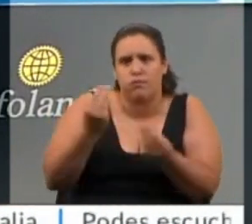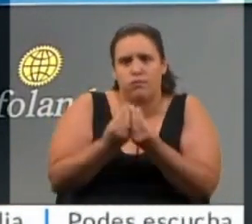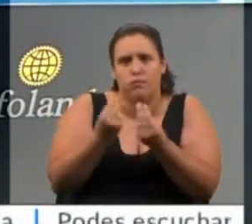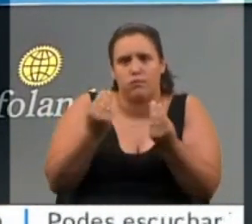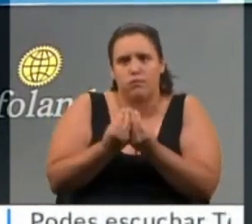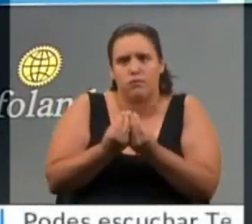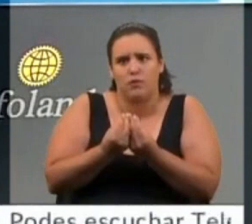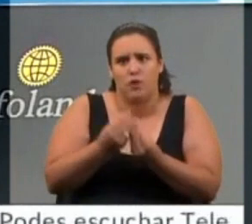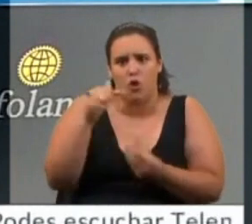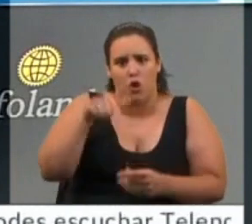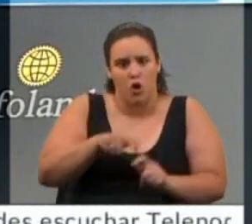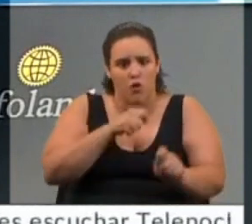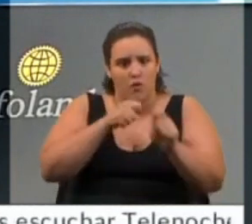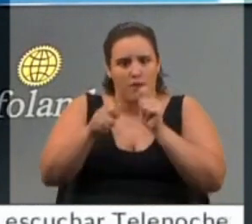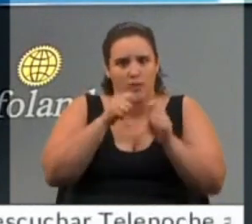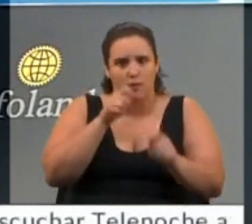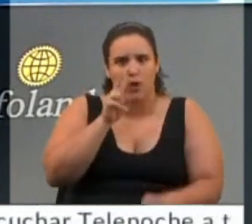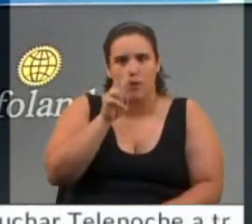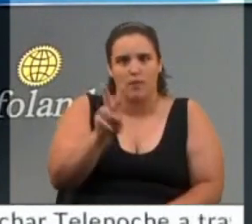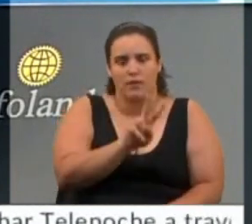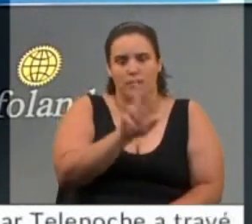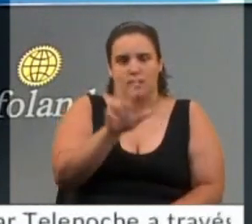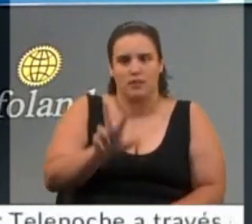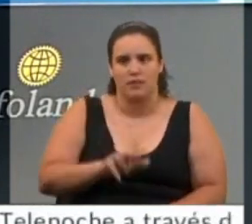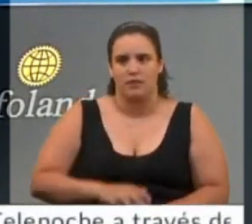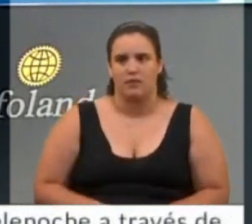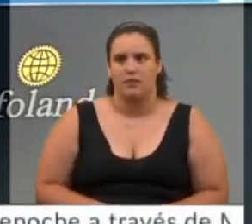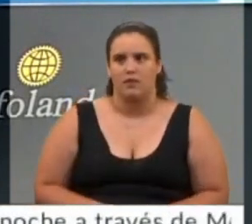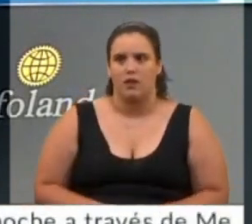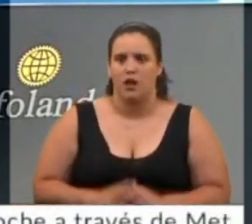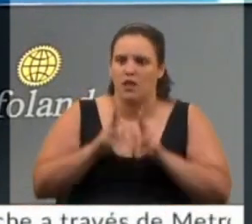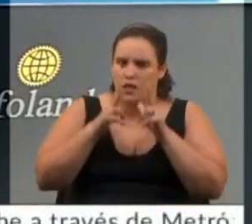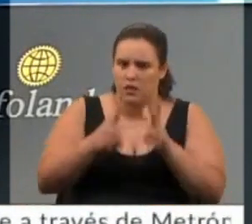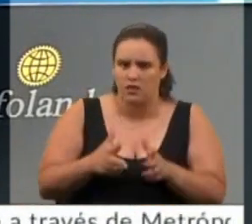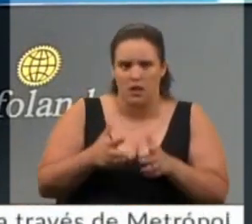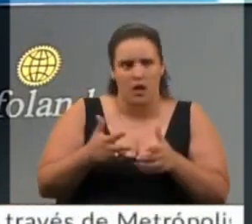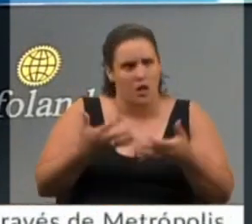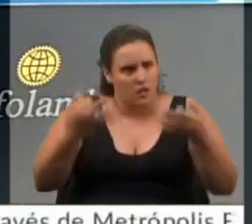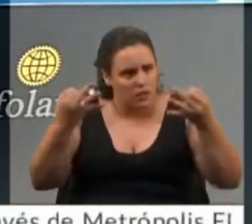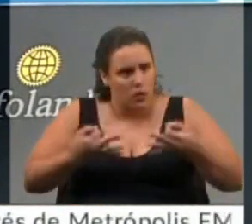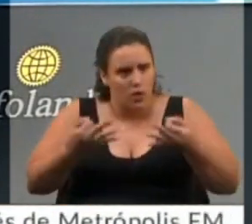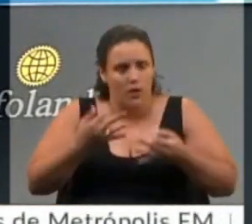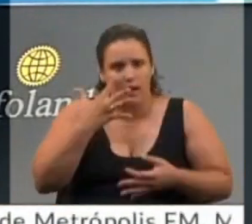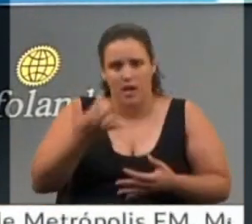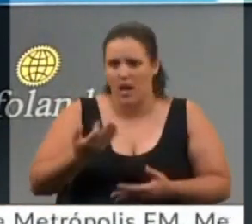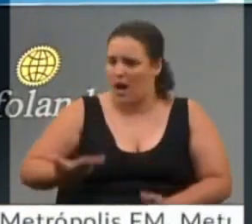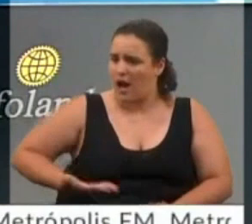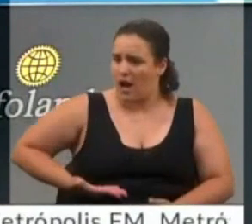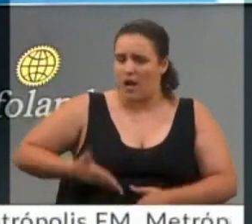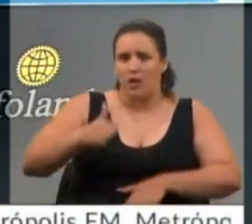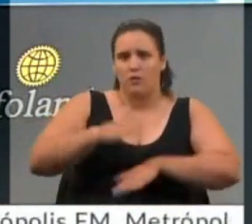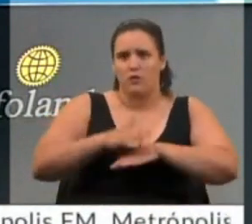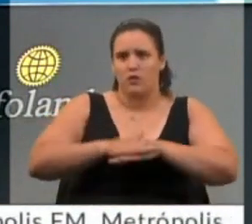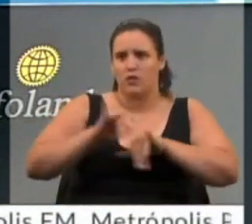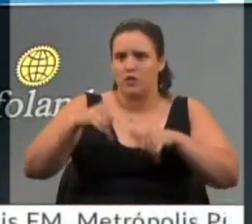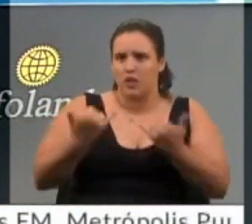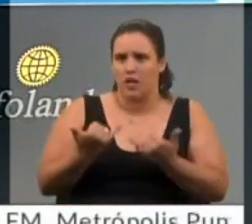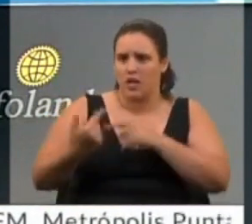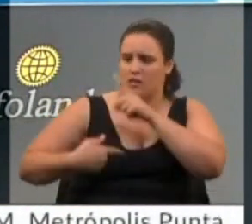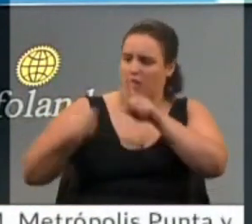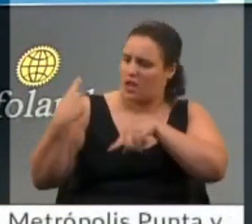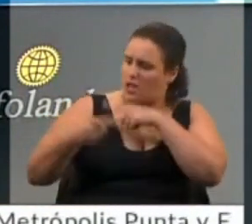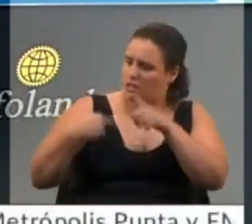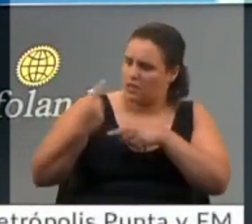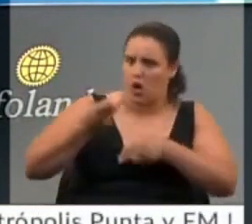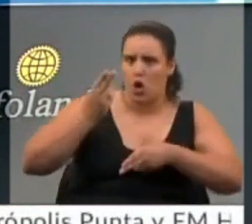este informativo 2023, que les puedo asegurar que está lleno de ganas y de responsabilidad por la tradición que tiene